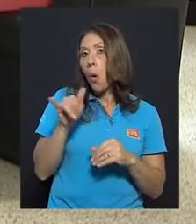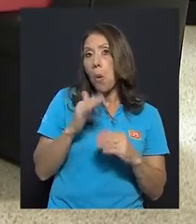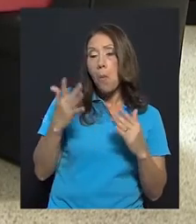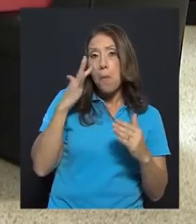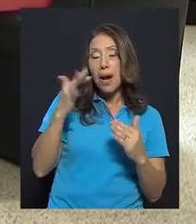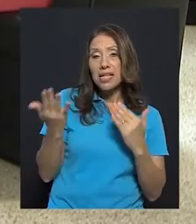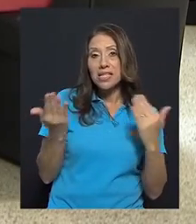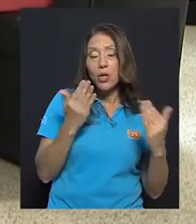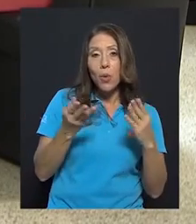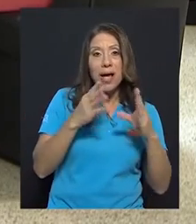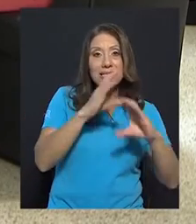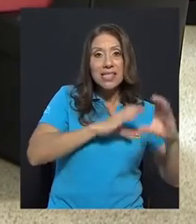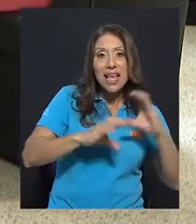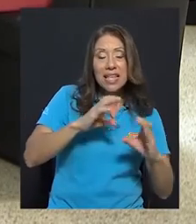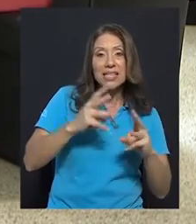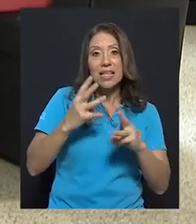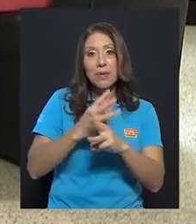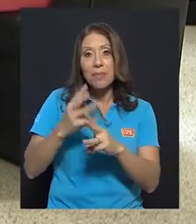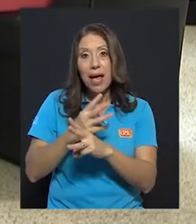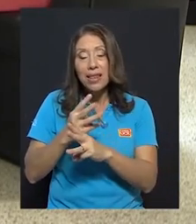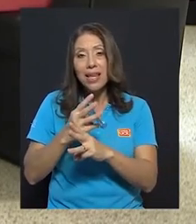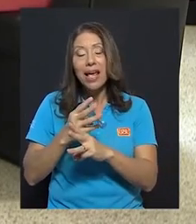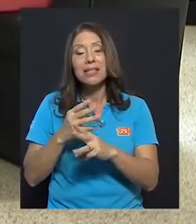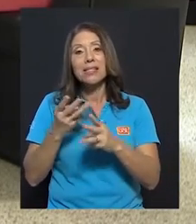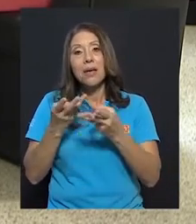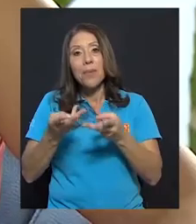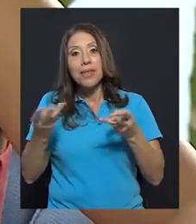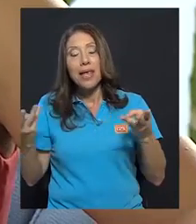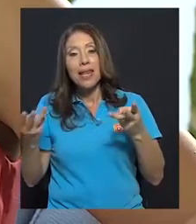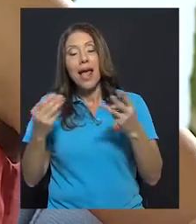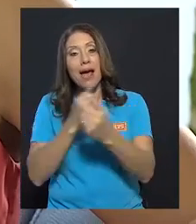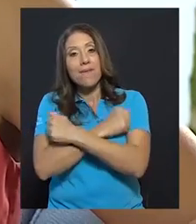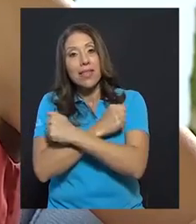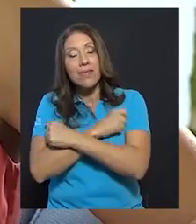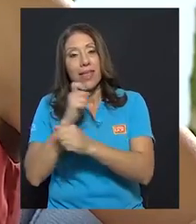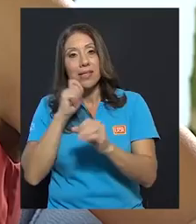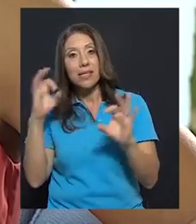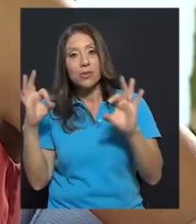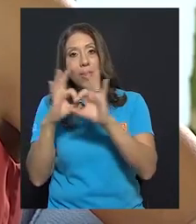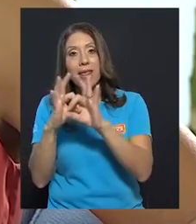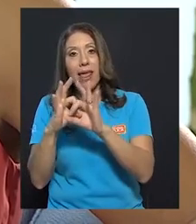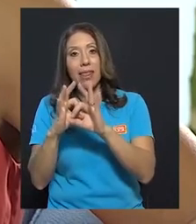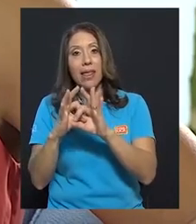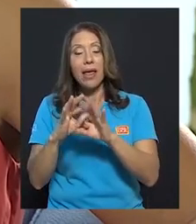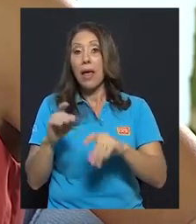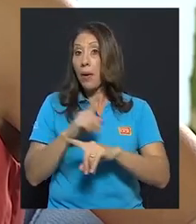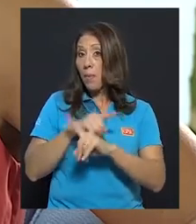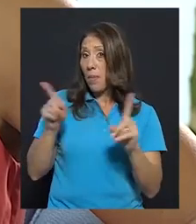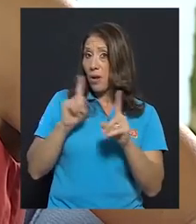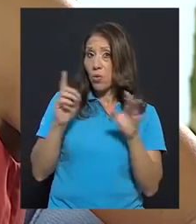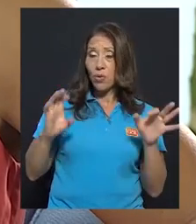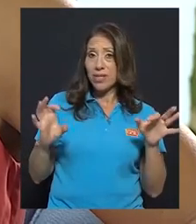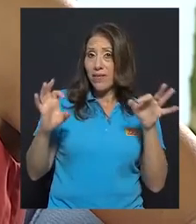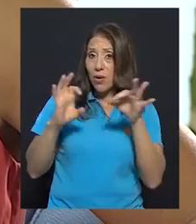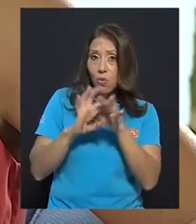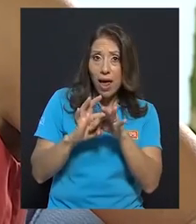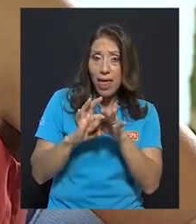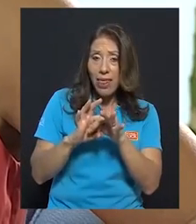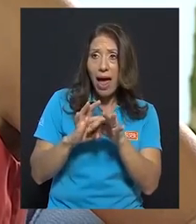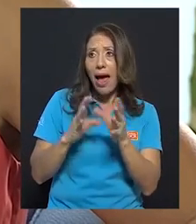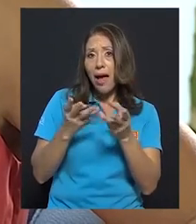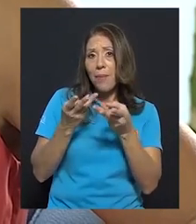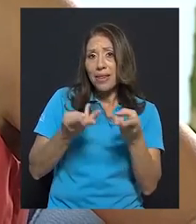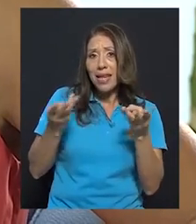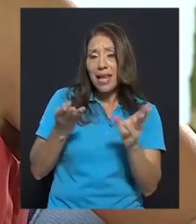afectividad y sexualidad? Exactamente. Ah, okay. Es una materia aparte. Sí. Pero no está tampoco vinculada a la materia de psicología que uno lleva